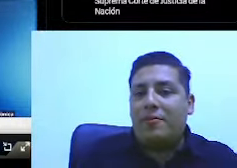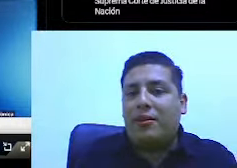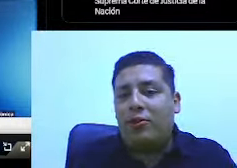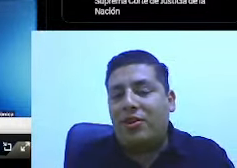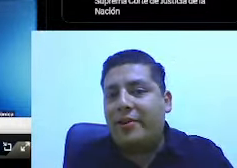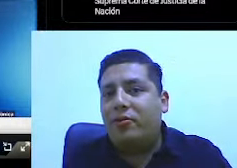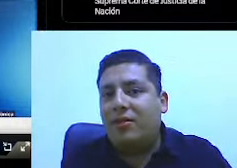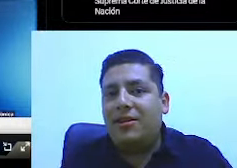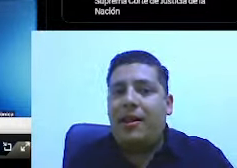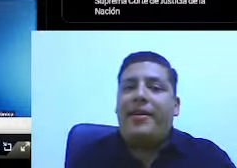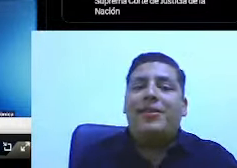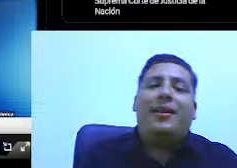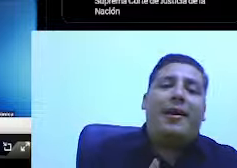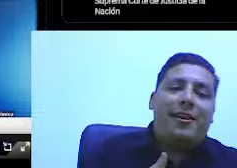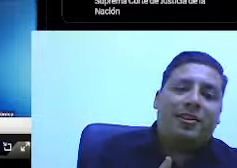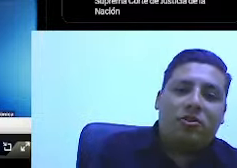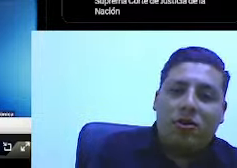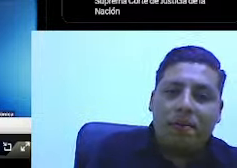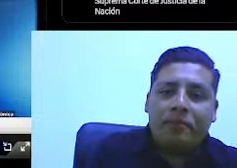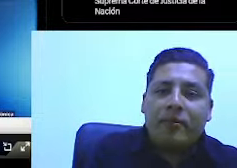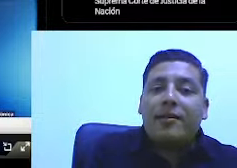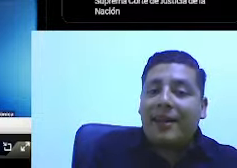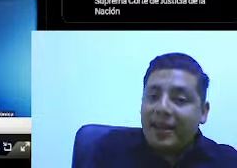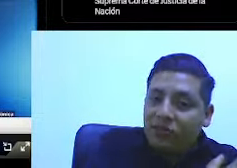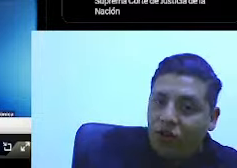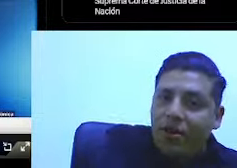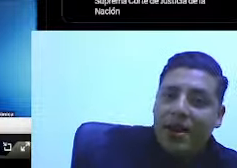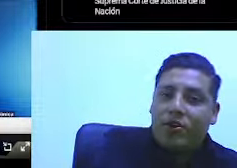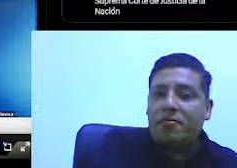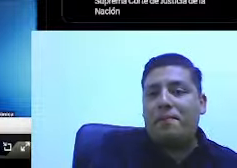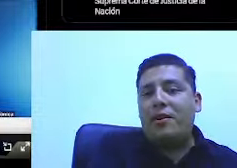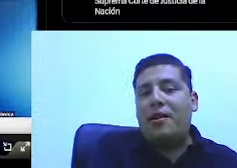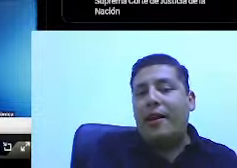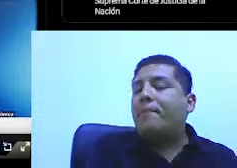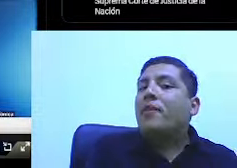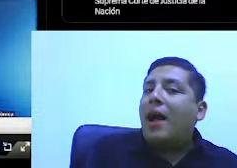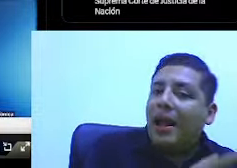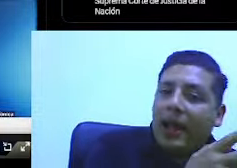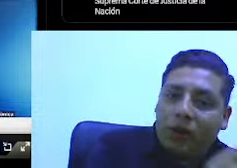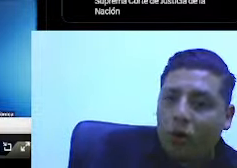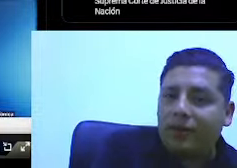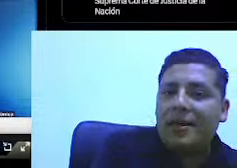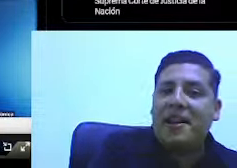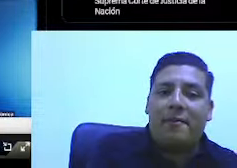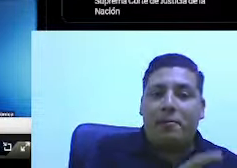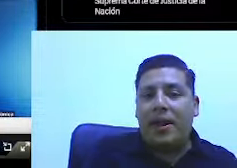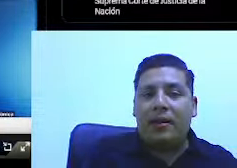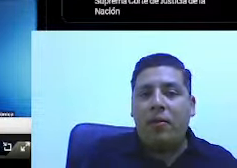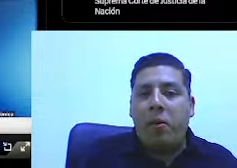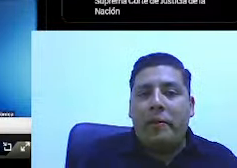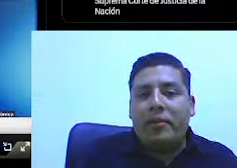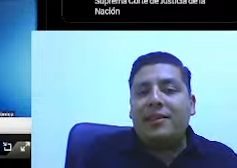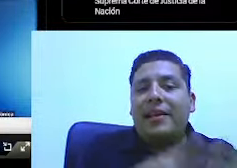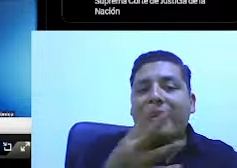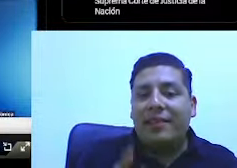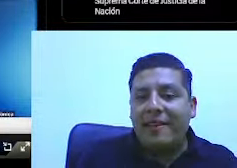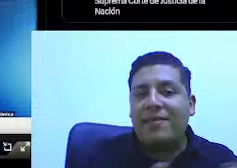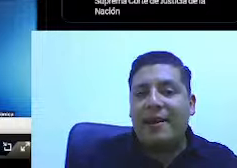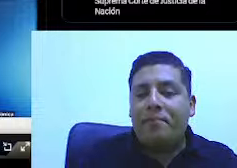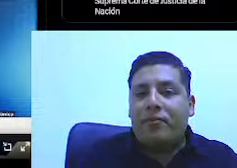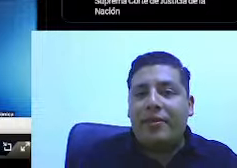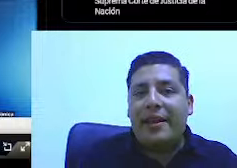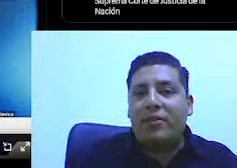ministro de la Suprema Corte de Justicia en esta elección, traiciona a Norma Piña, a la Corte y al PRIAN, y